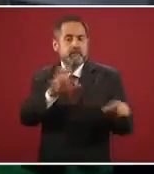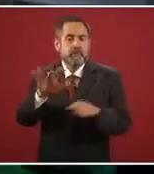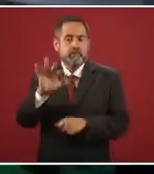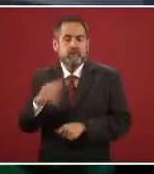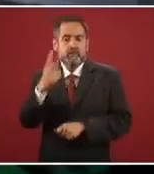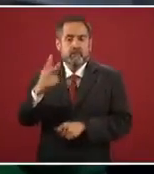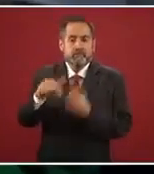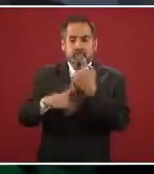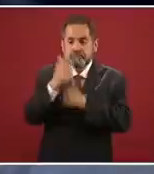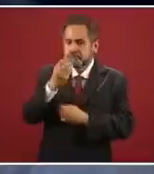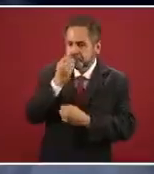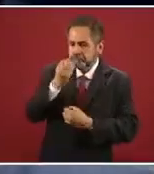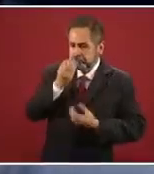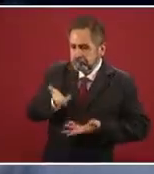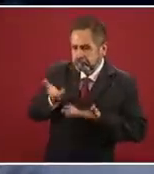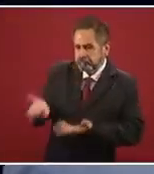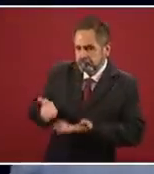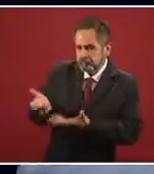4.705.212 raciones de alimentos,